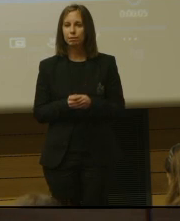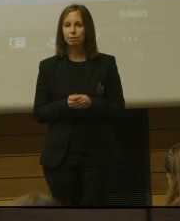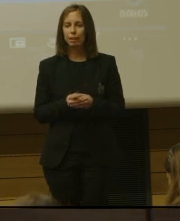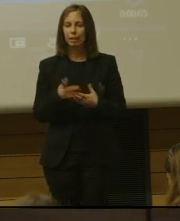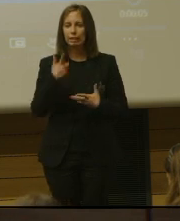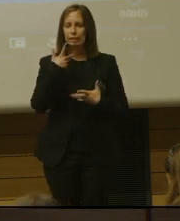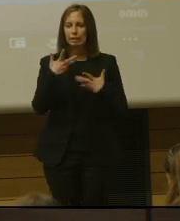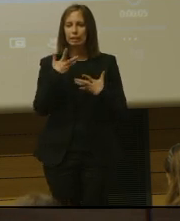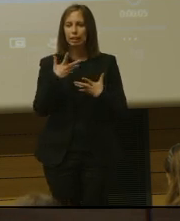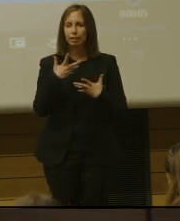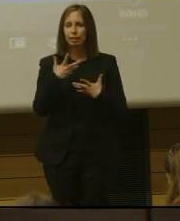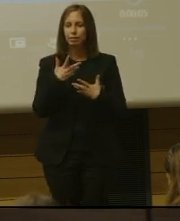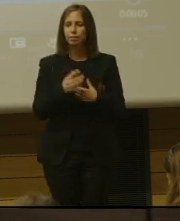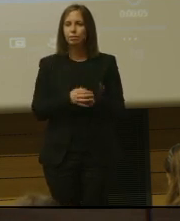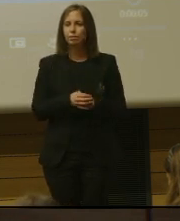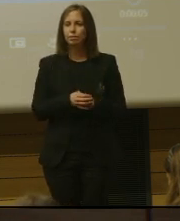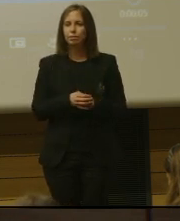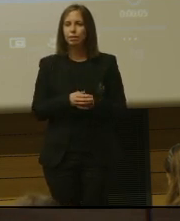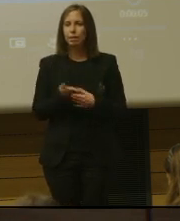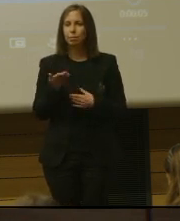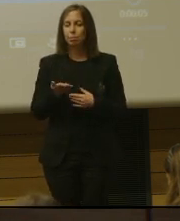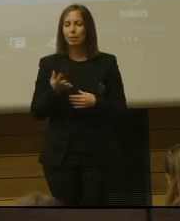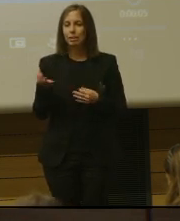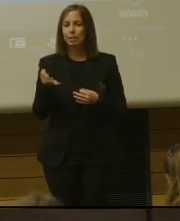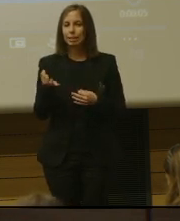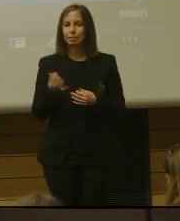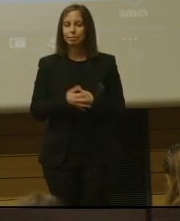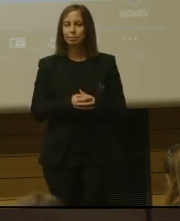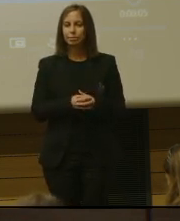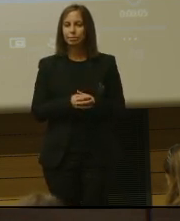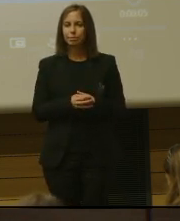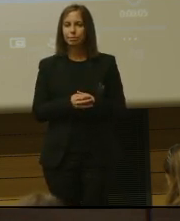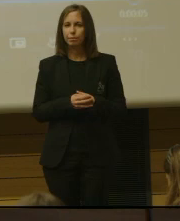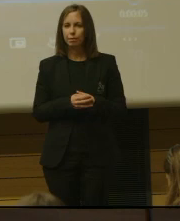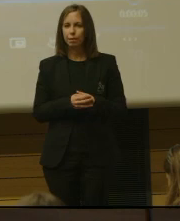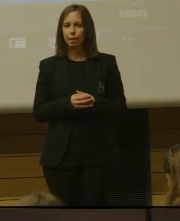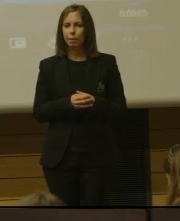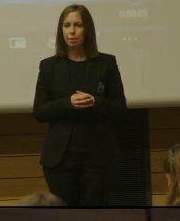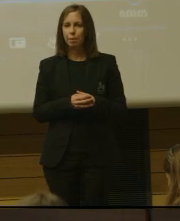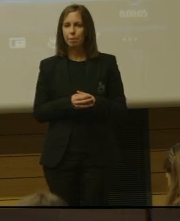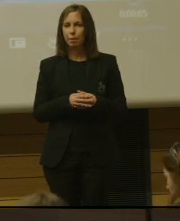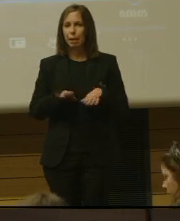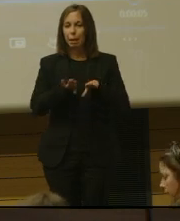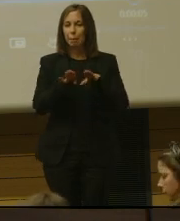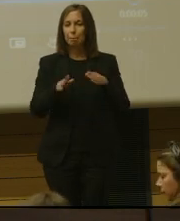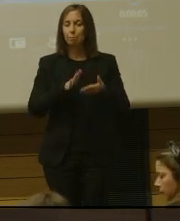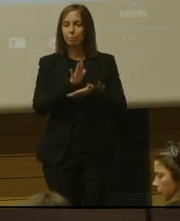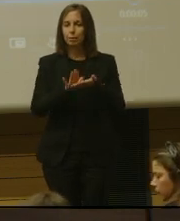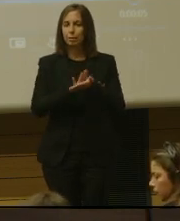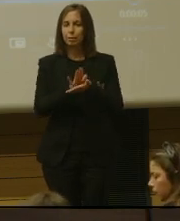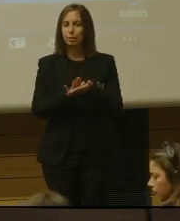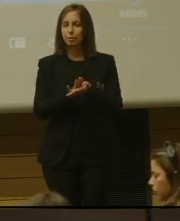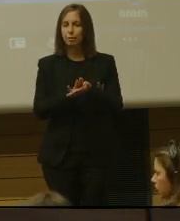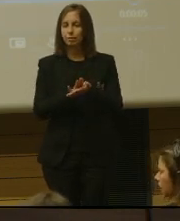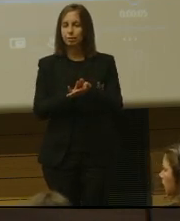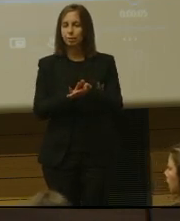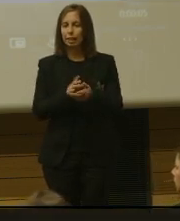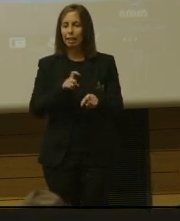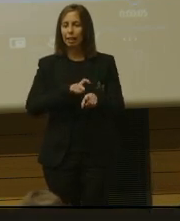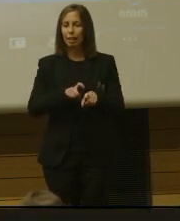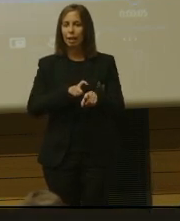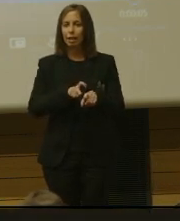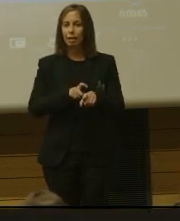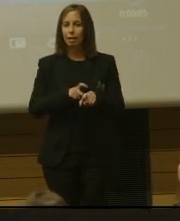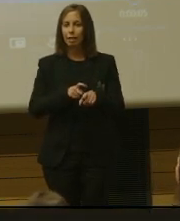detallar, resaltar algunas cosas importantes de lo que se ha comentado en la mesa es las características